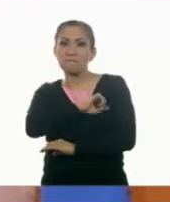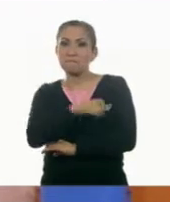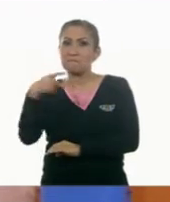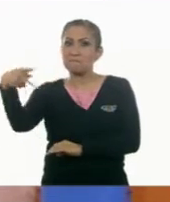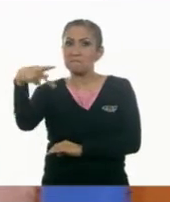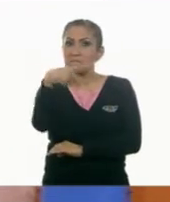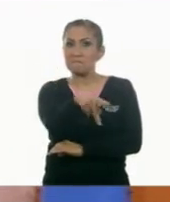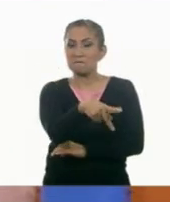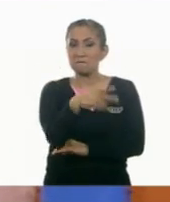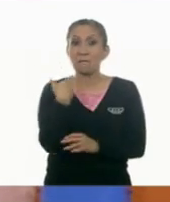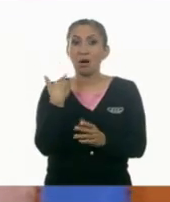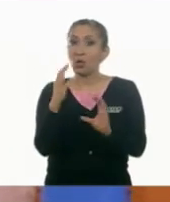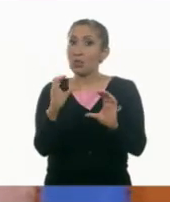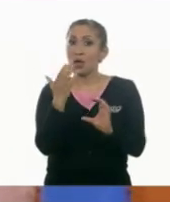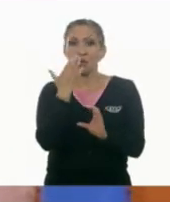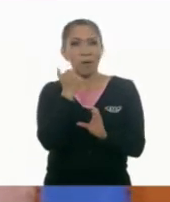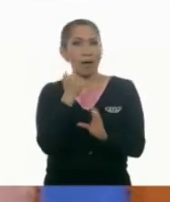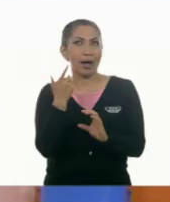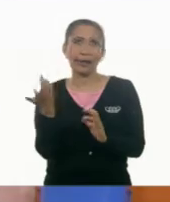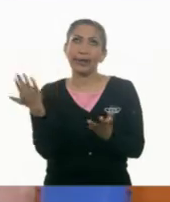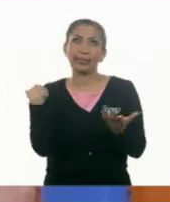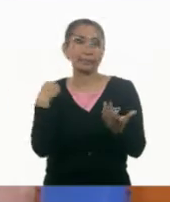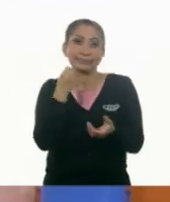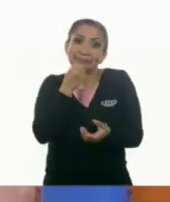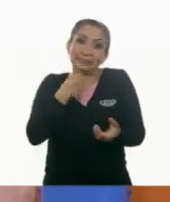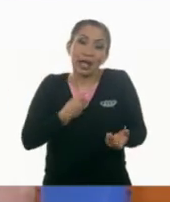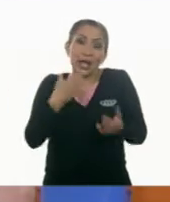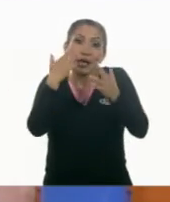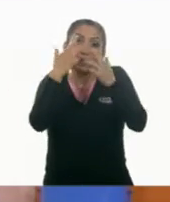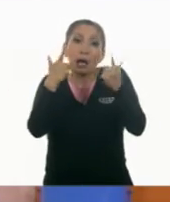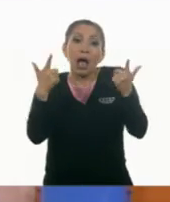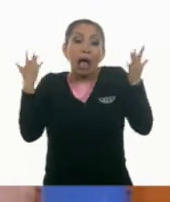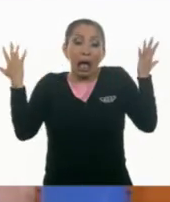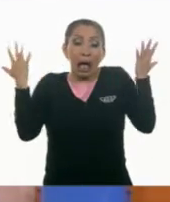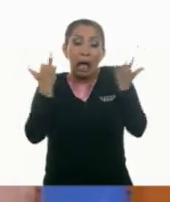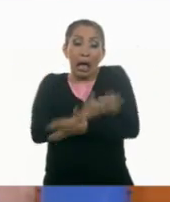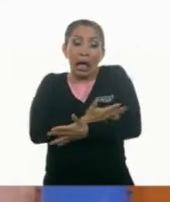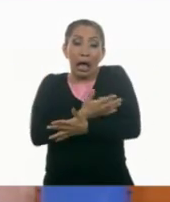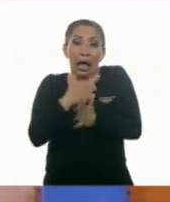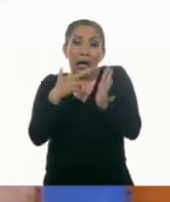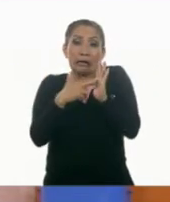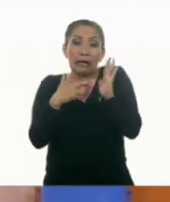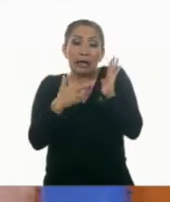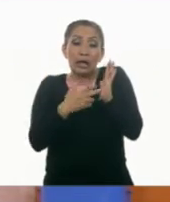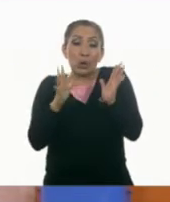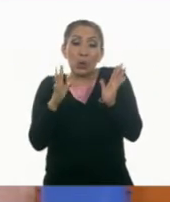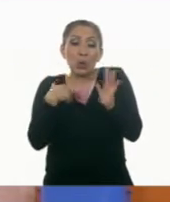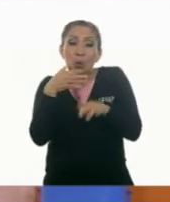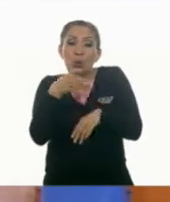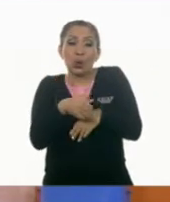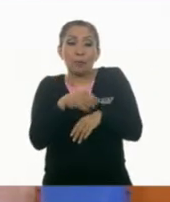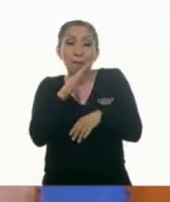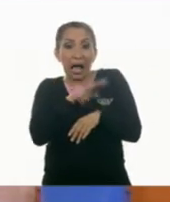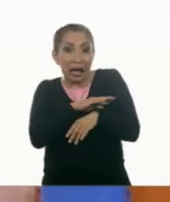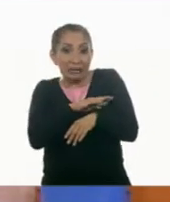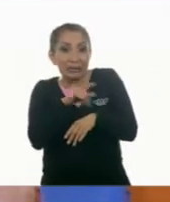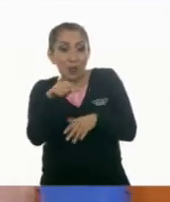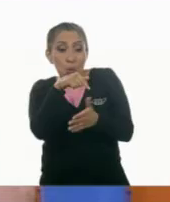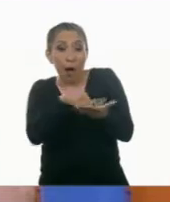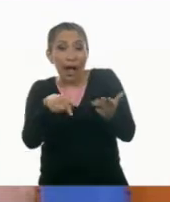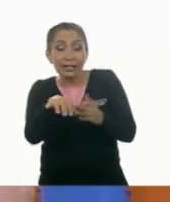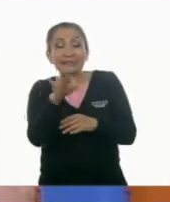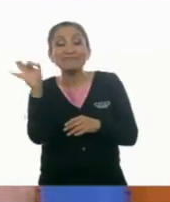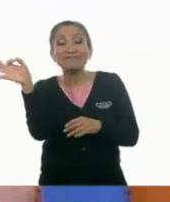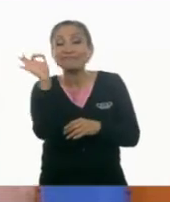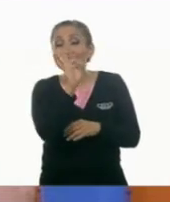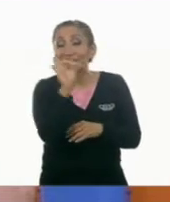favorita por no tener el cuidado suficiente y tal vez romper alguna que otra regla del lugar y lo que estuvieron